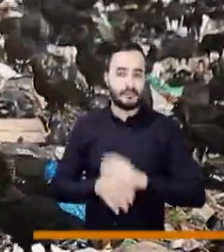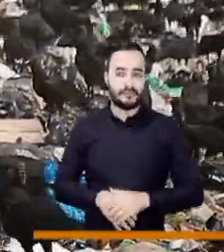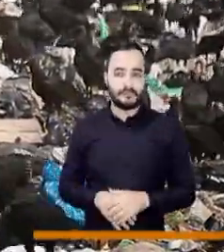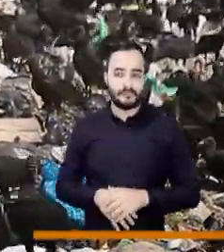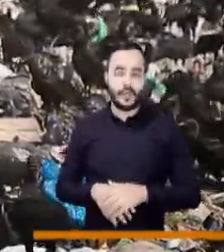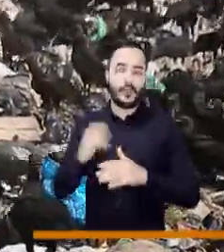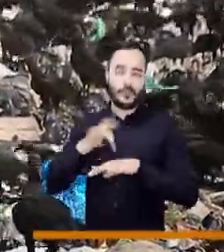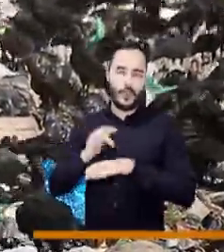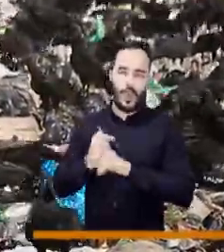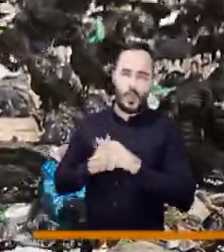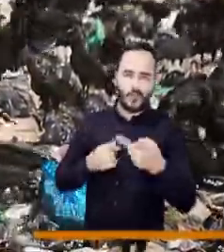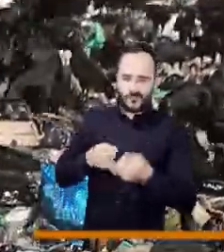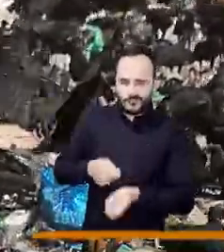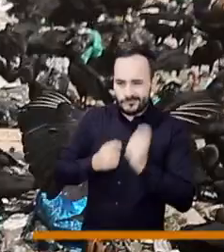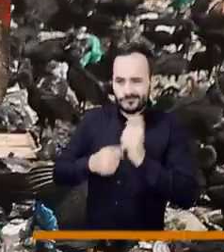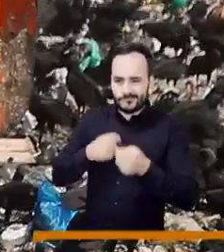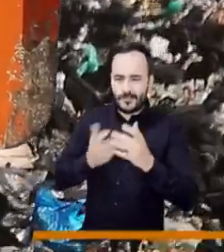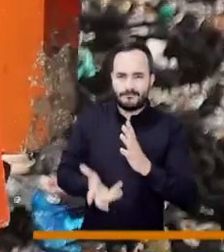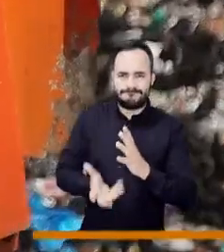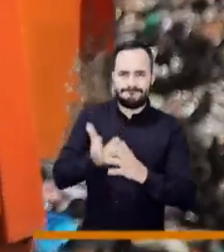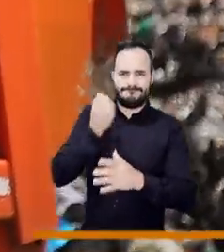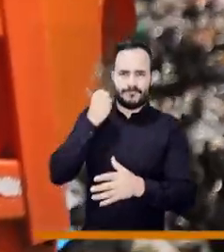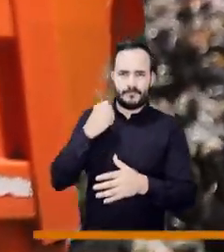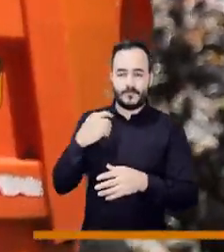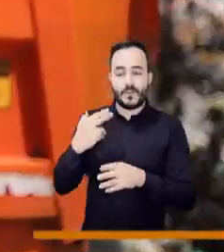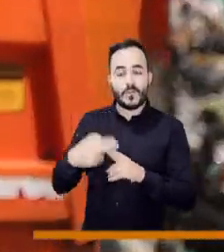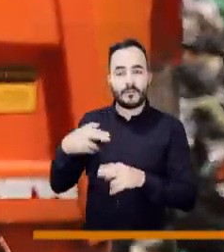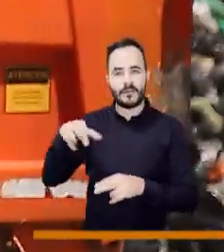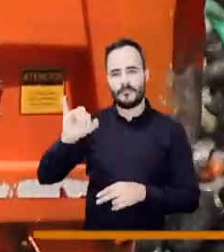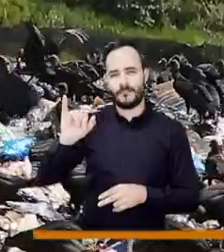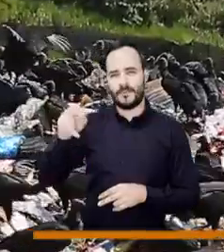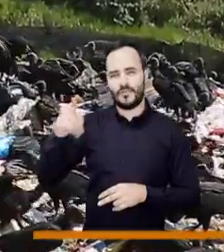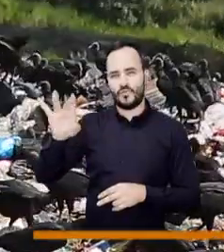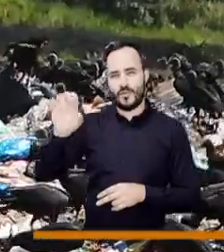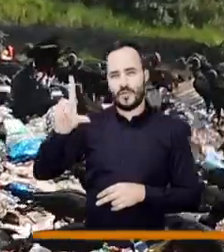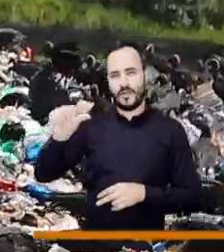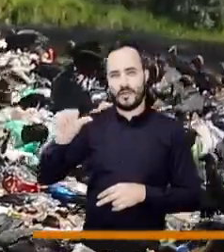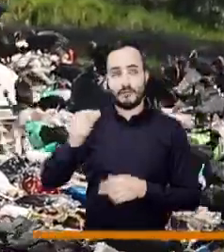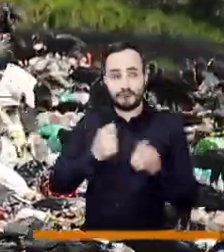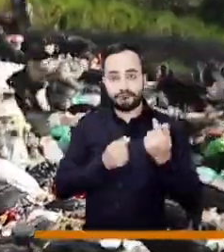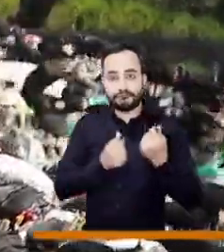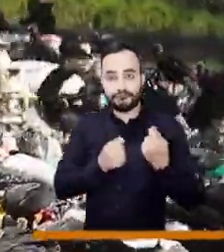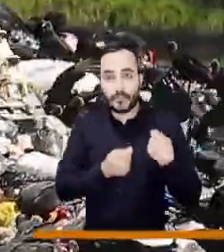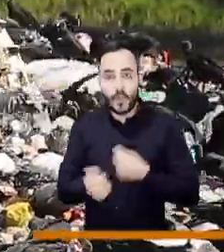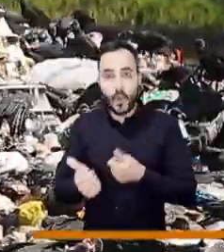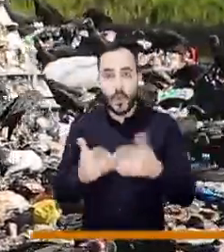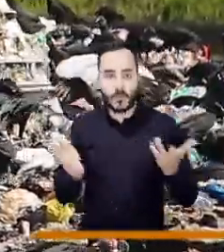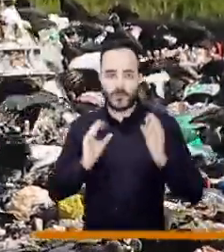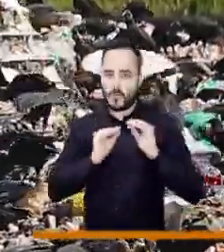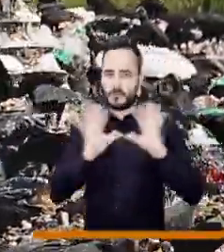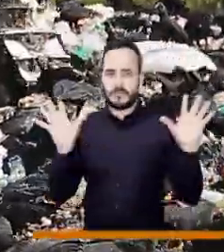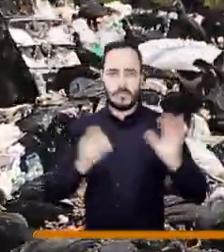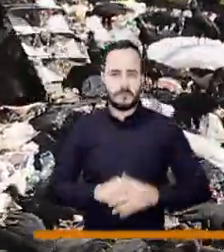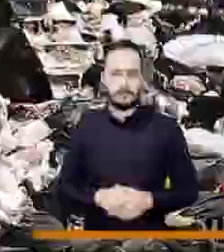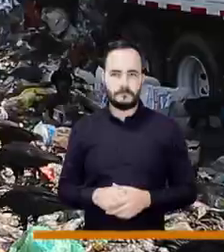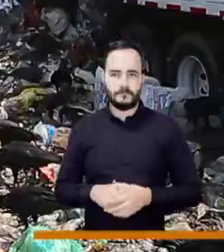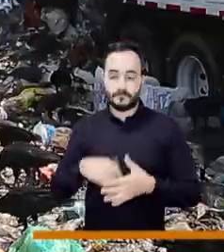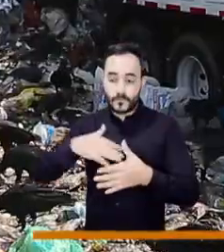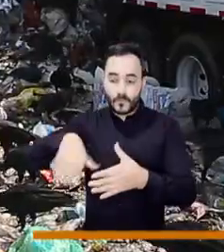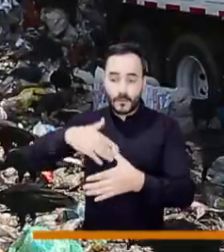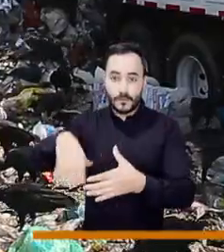hueco inmenso que se llama La Piñuela, y todavía no está claro la financiación. Y a pesar de eso, de que no está el